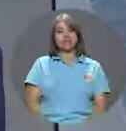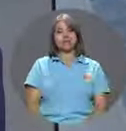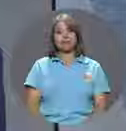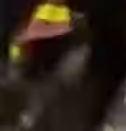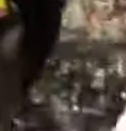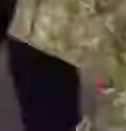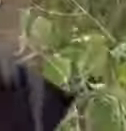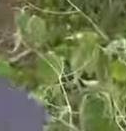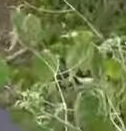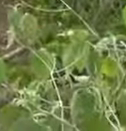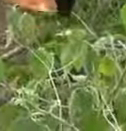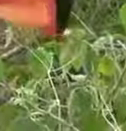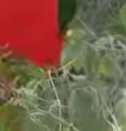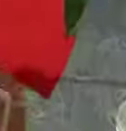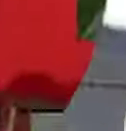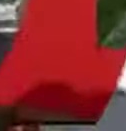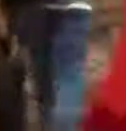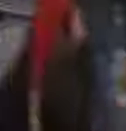diario.